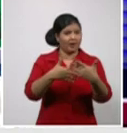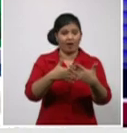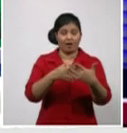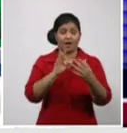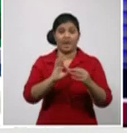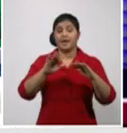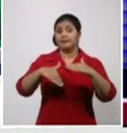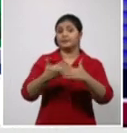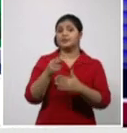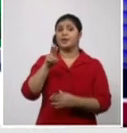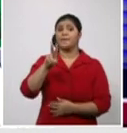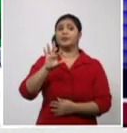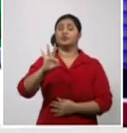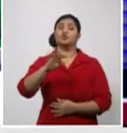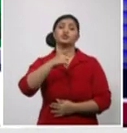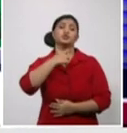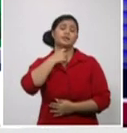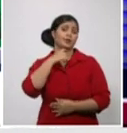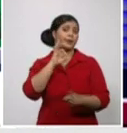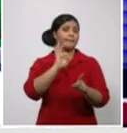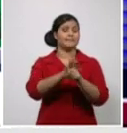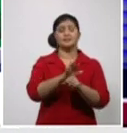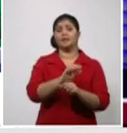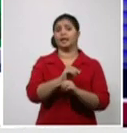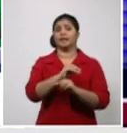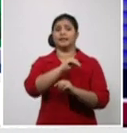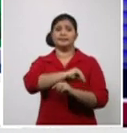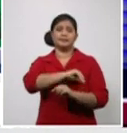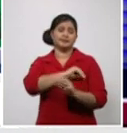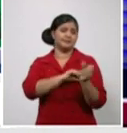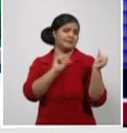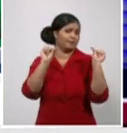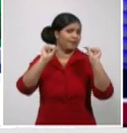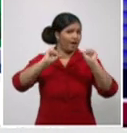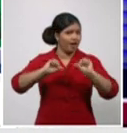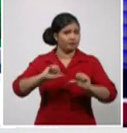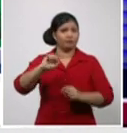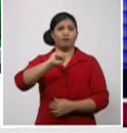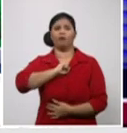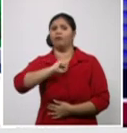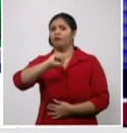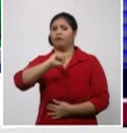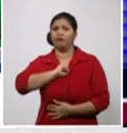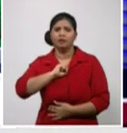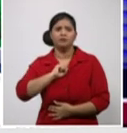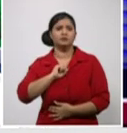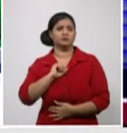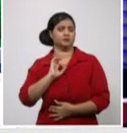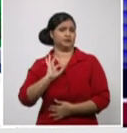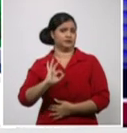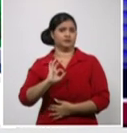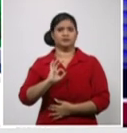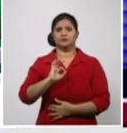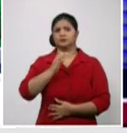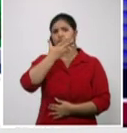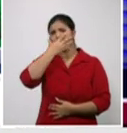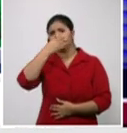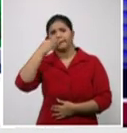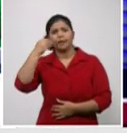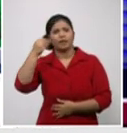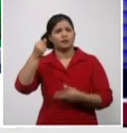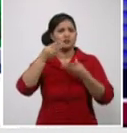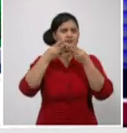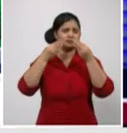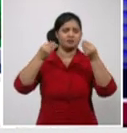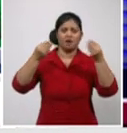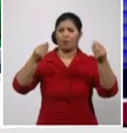comenzó con decaimiento, tos con expectoración, pérdida del apetito. Fue a